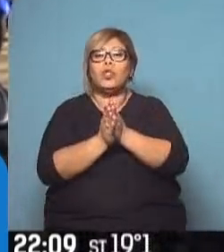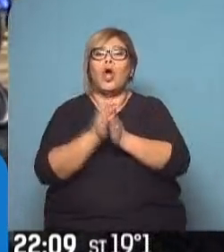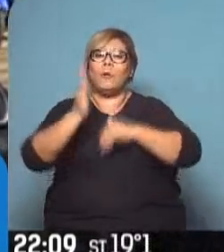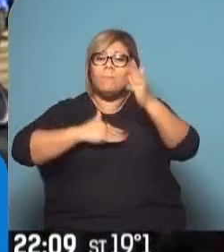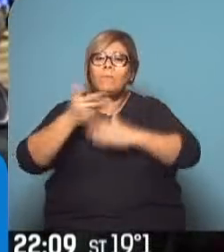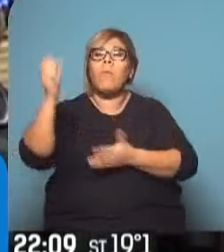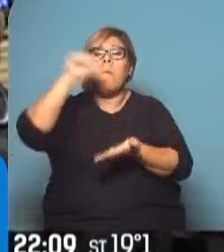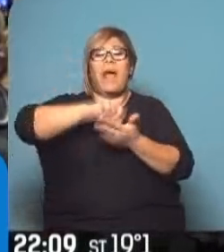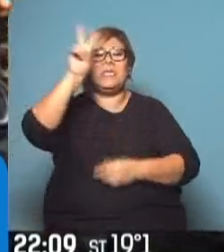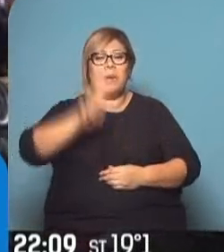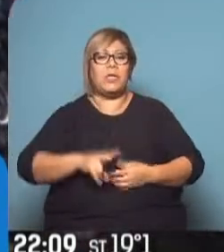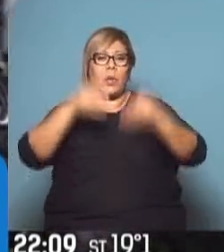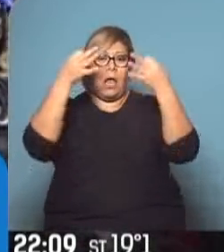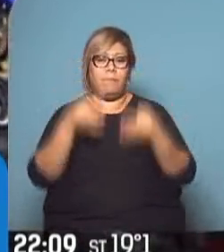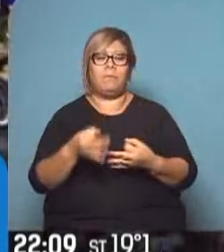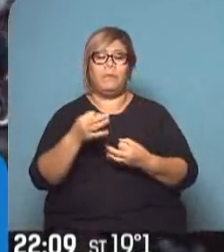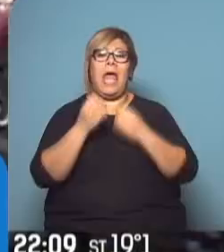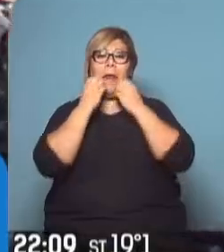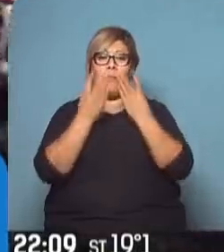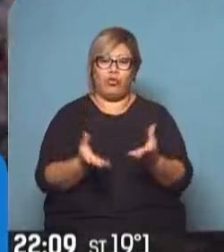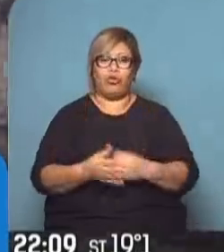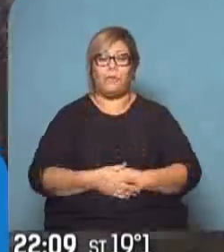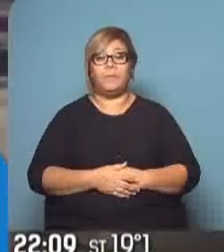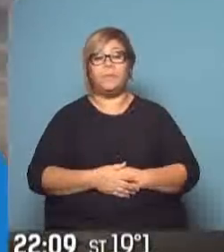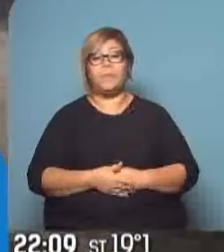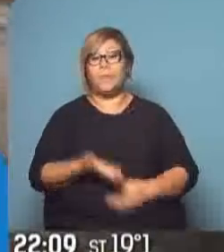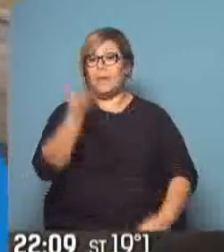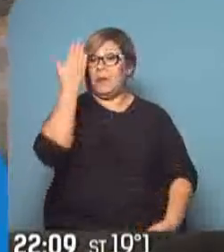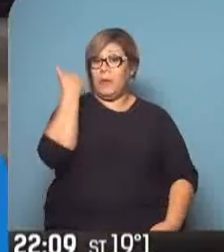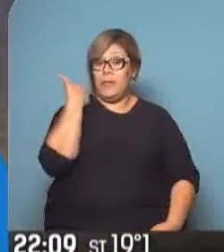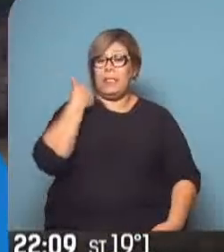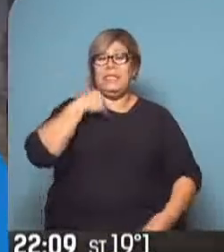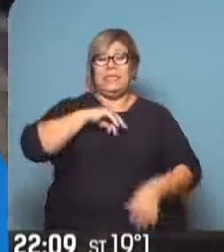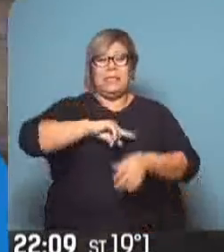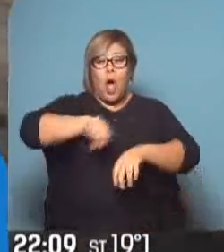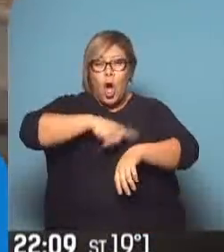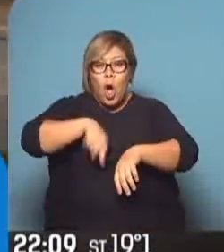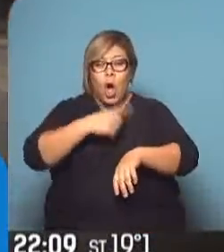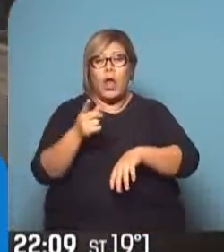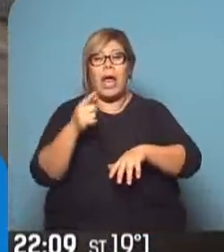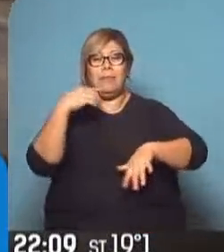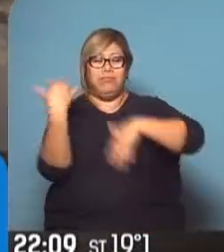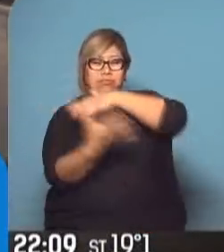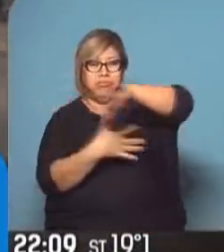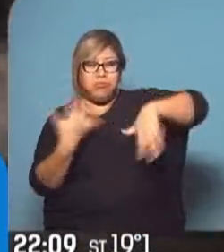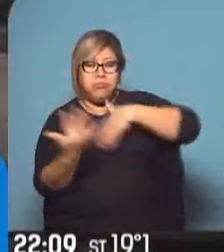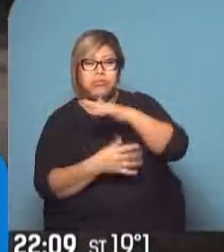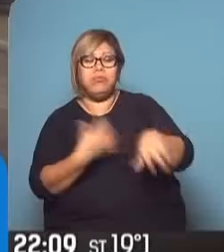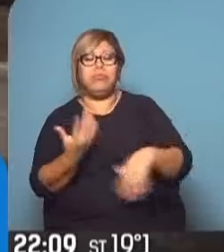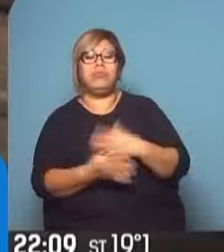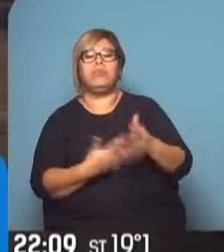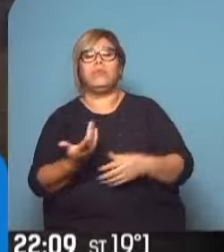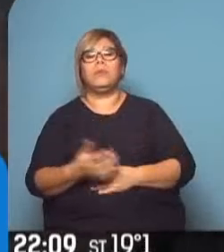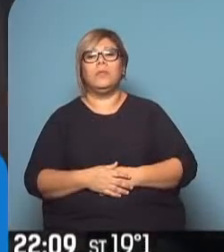En las últimas horas, la violencia se fue agudizando en las calles y todo parece indicar que insistir con el llamamiento a la rebelión de las